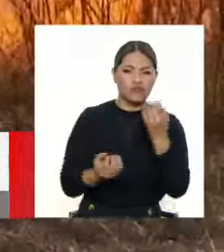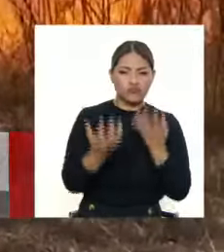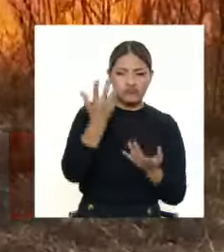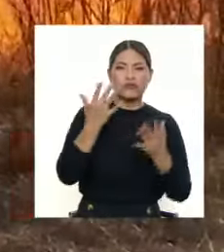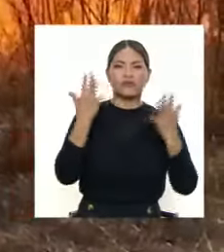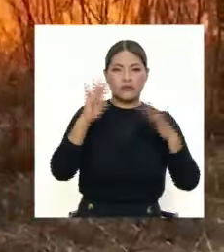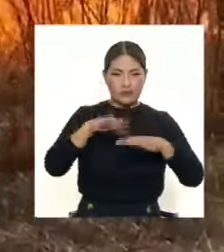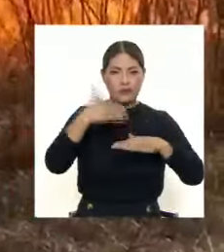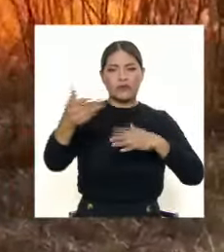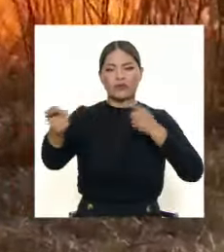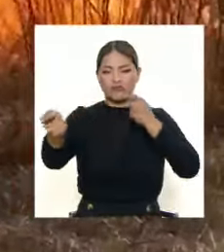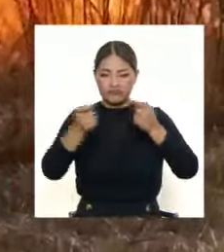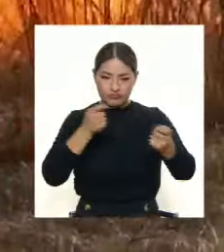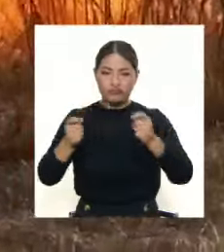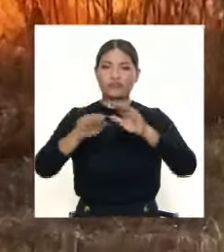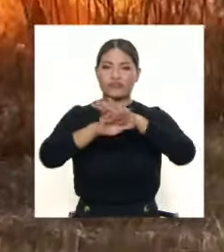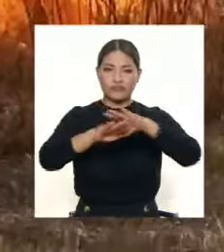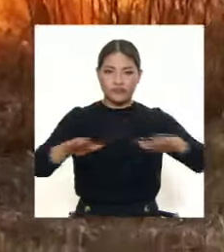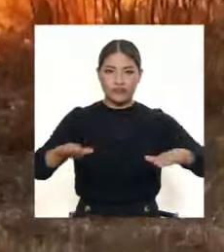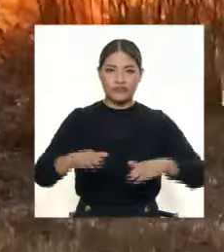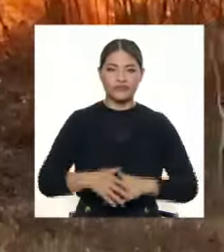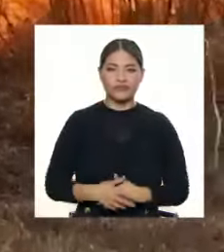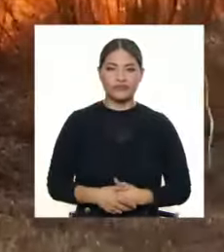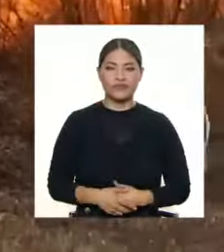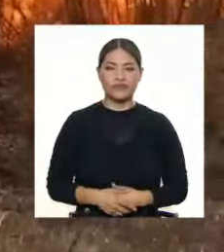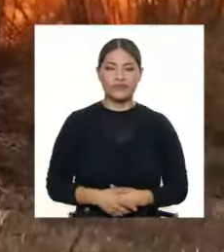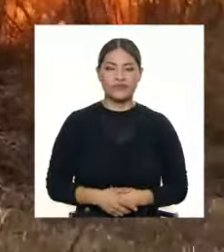serán controlados y extinguidos.